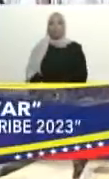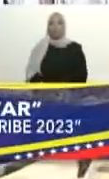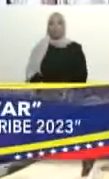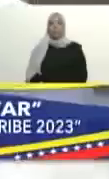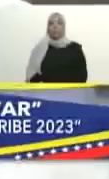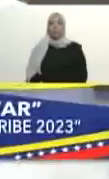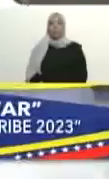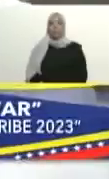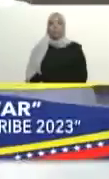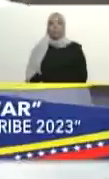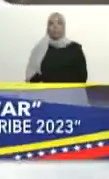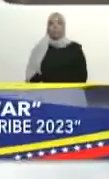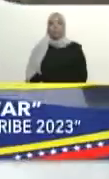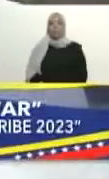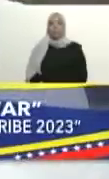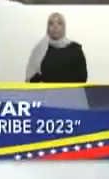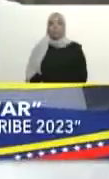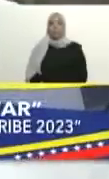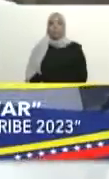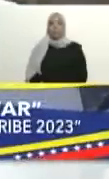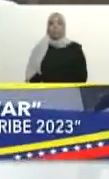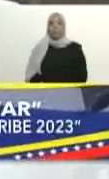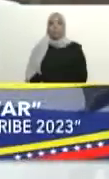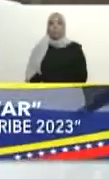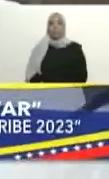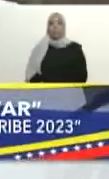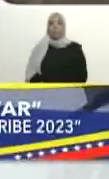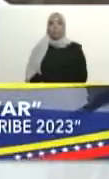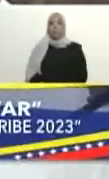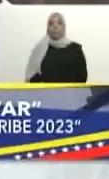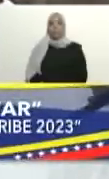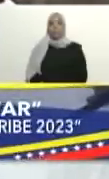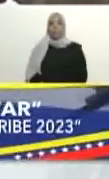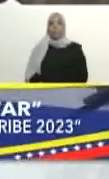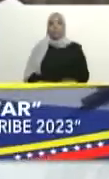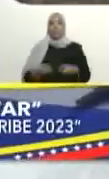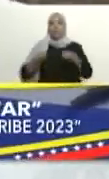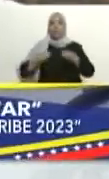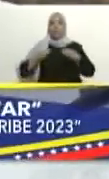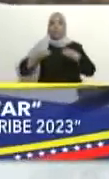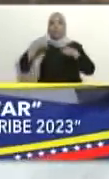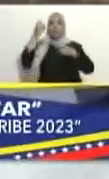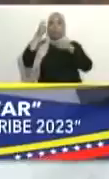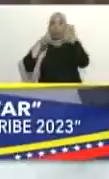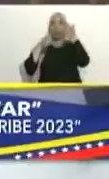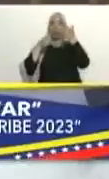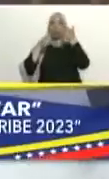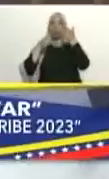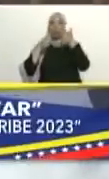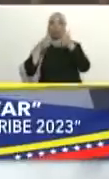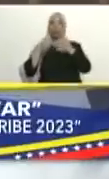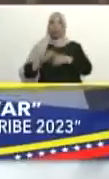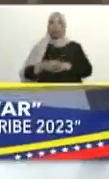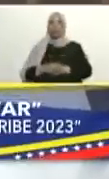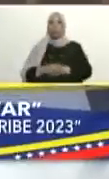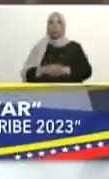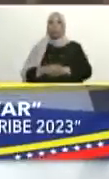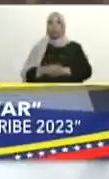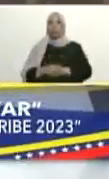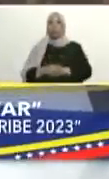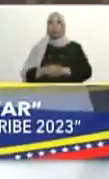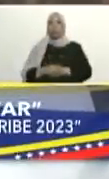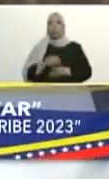¡Vista la is! ¡Kir! ¡Chávez vive! ¡La patria sigue! Mi comandante en jefe,